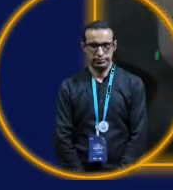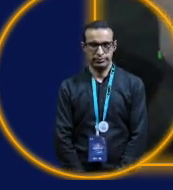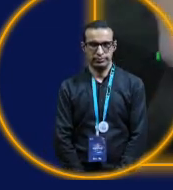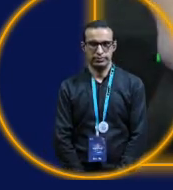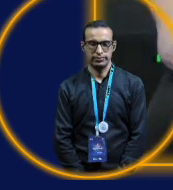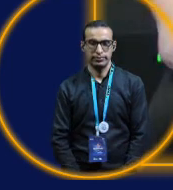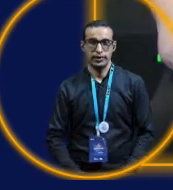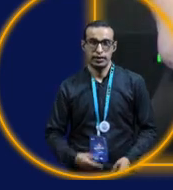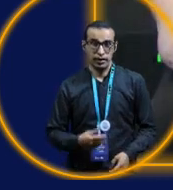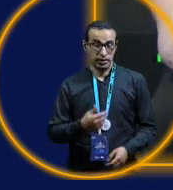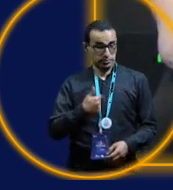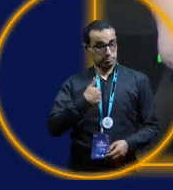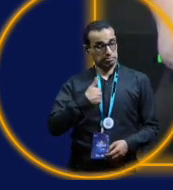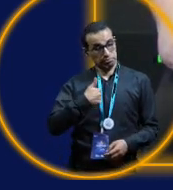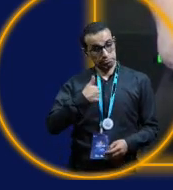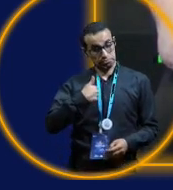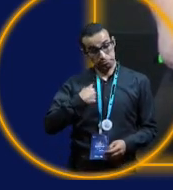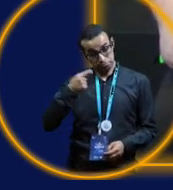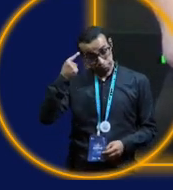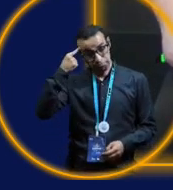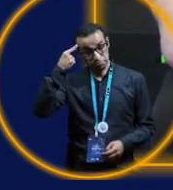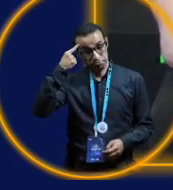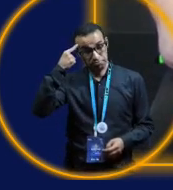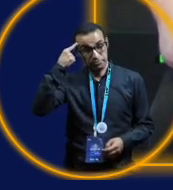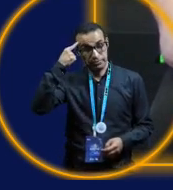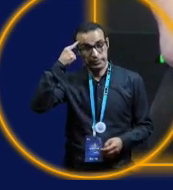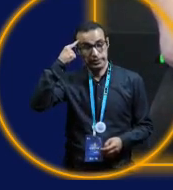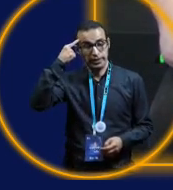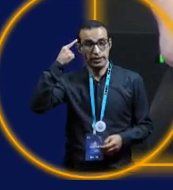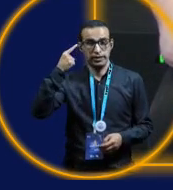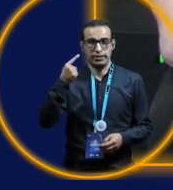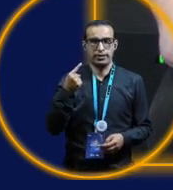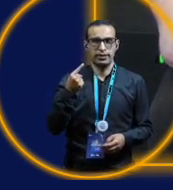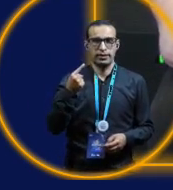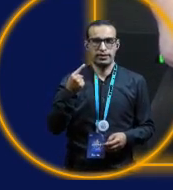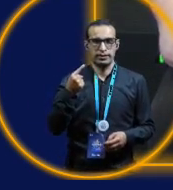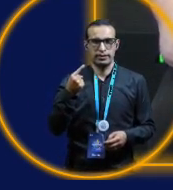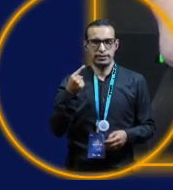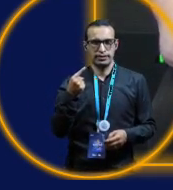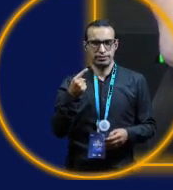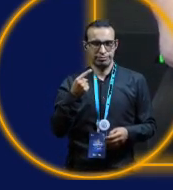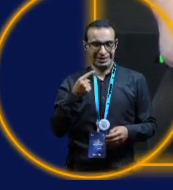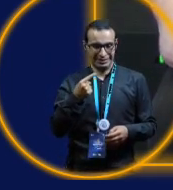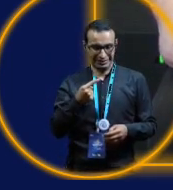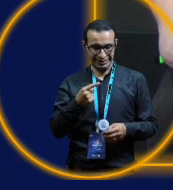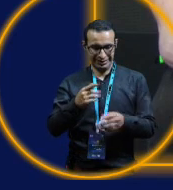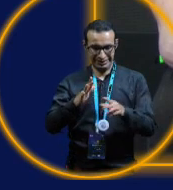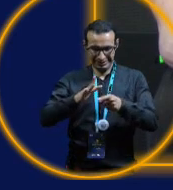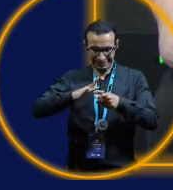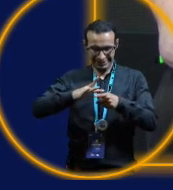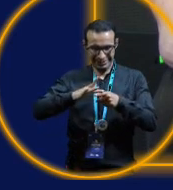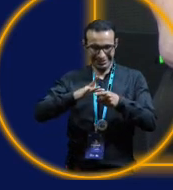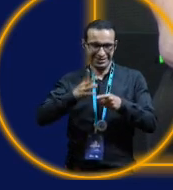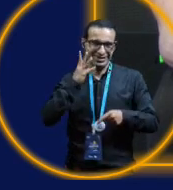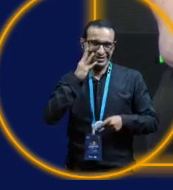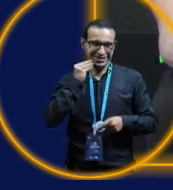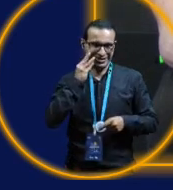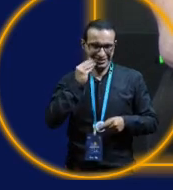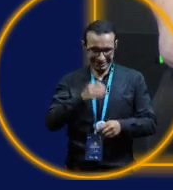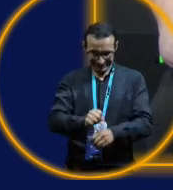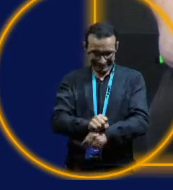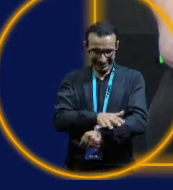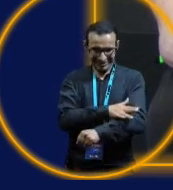Yo creo que la experiencia de tener sentimientos mezclados acerca de ti mismo es